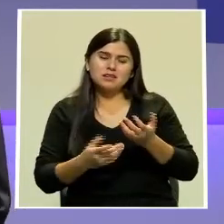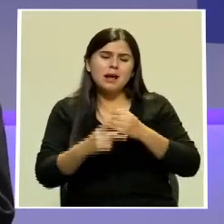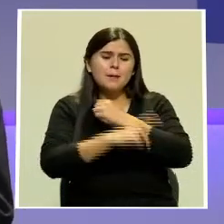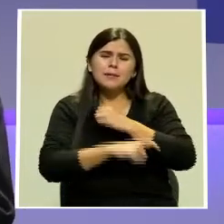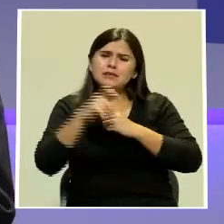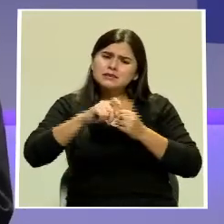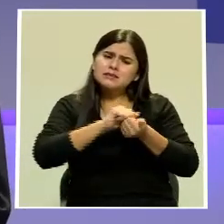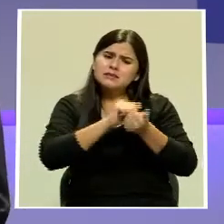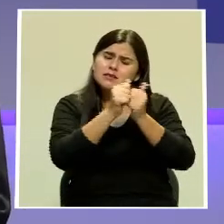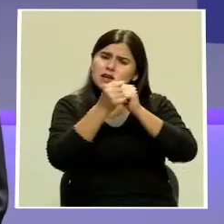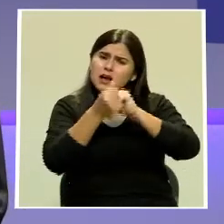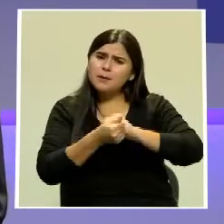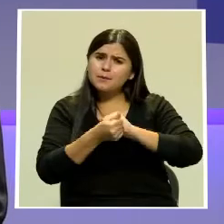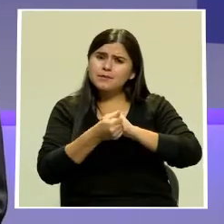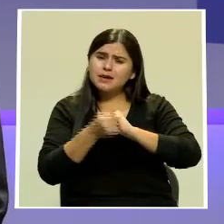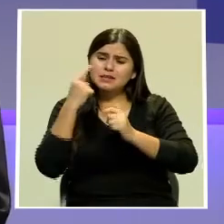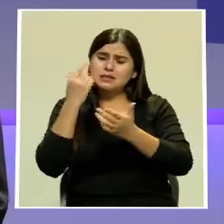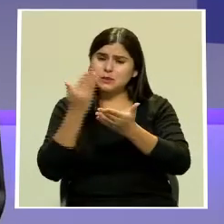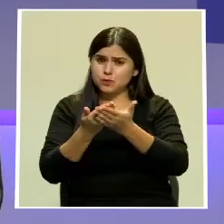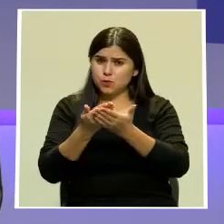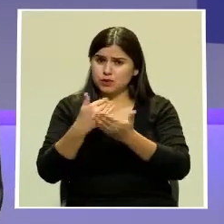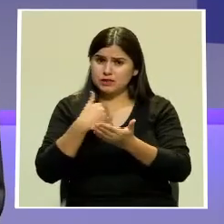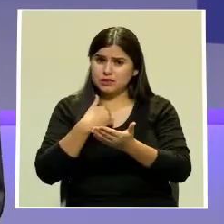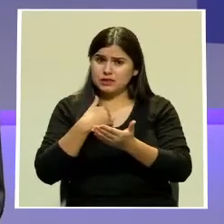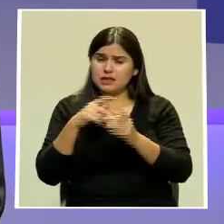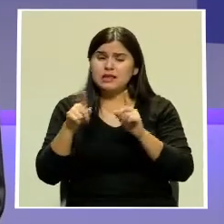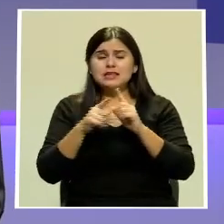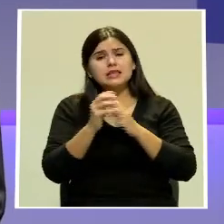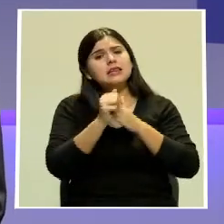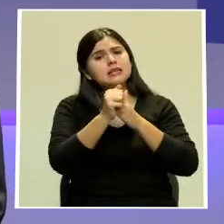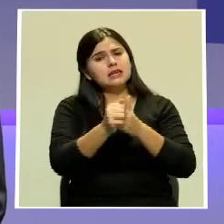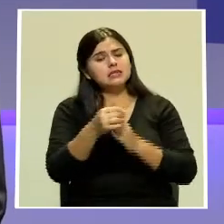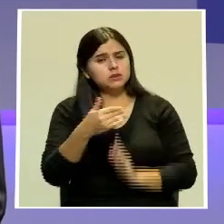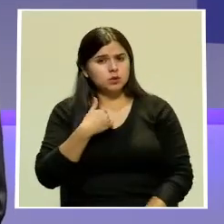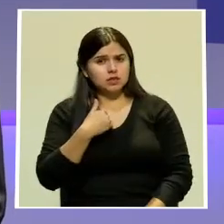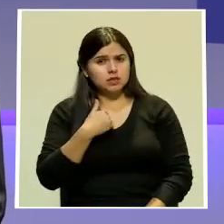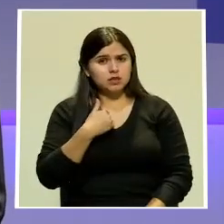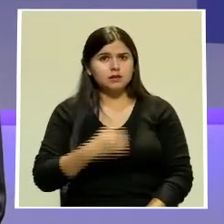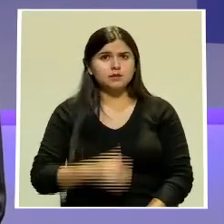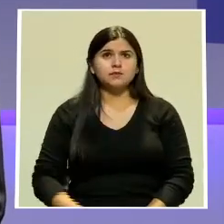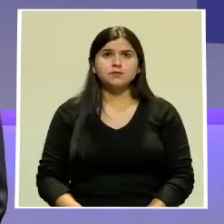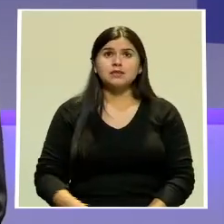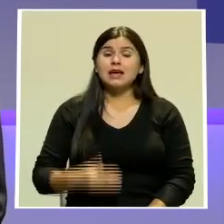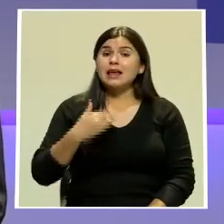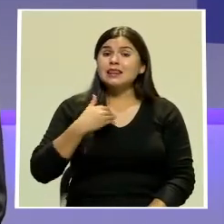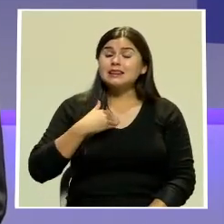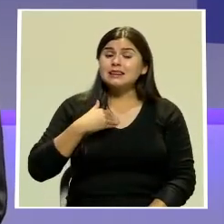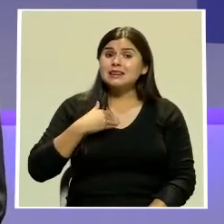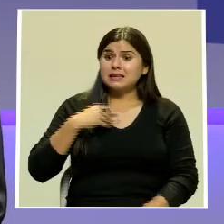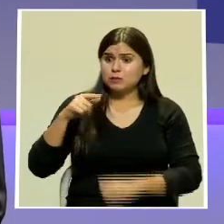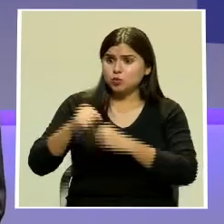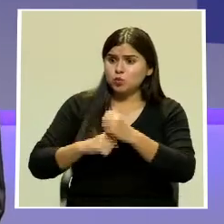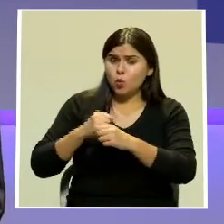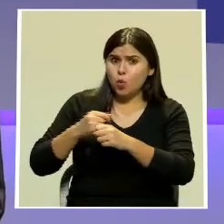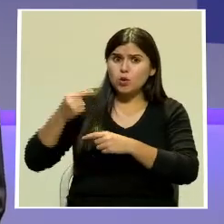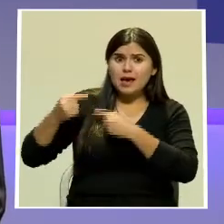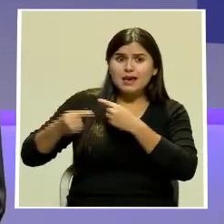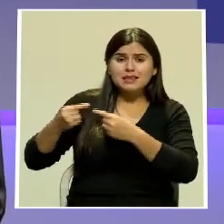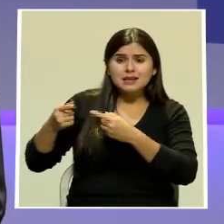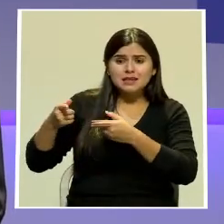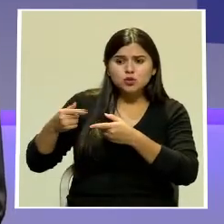un viraje sobre las propuestas que tienen y sobre el liderazgo que quiere. Tenemos una generación en la cual me incluyo que aspira a un